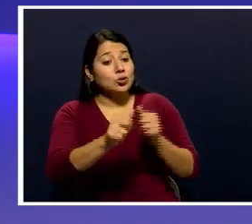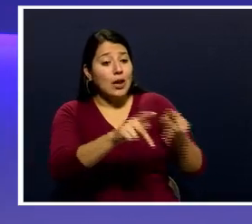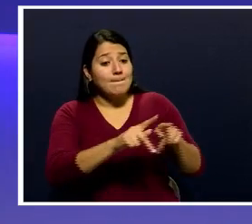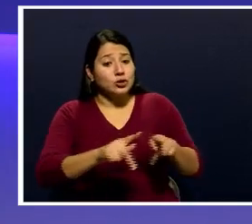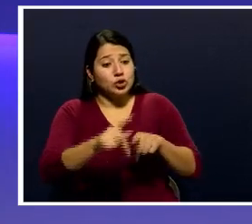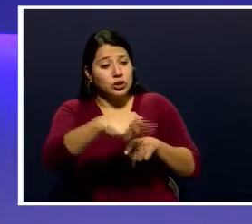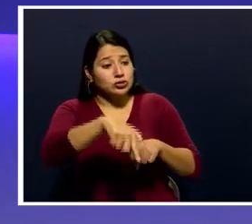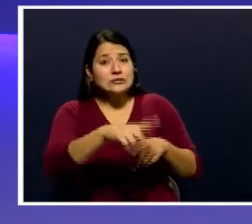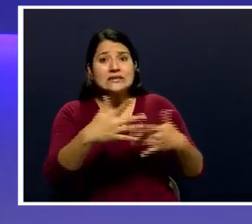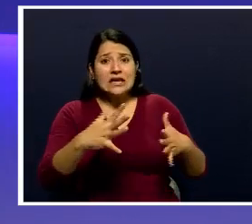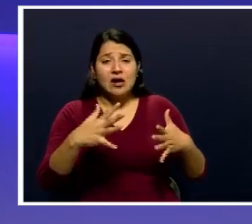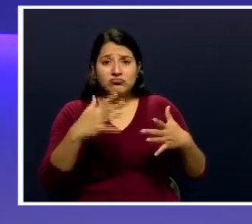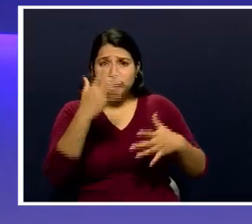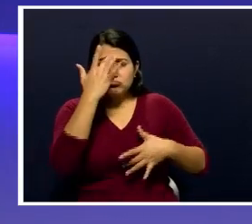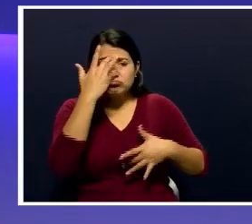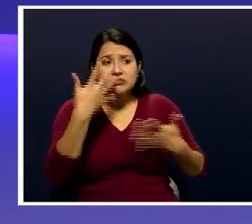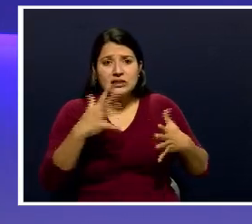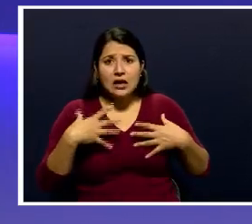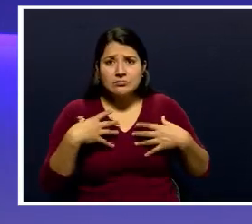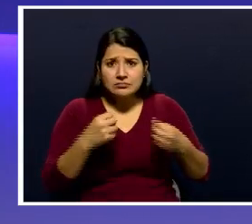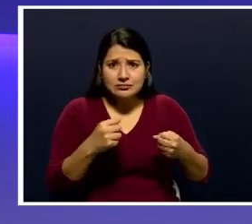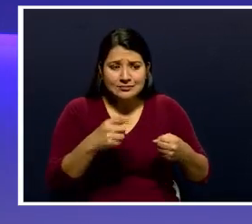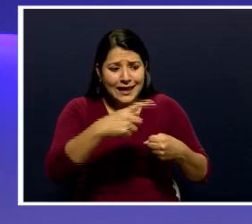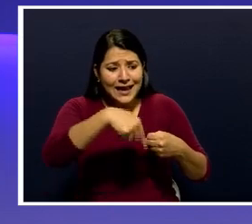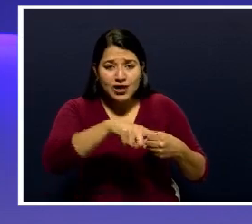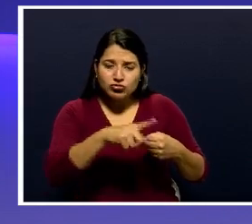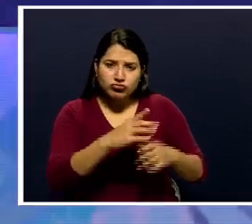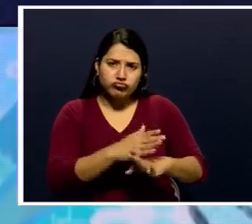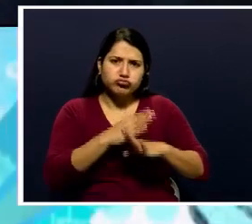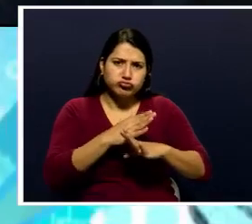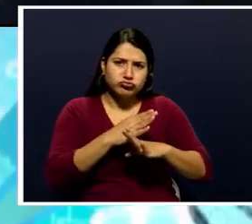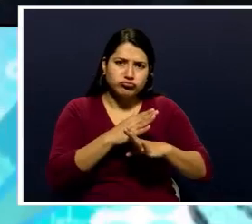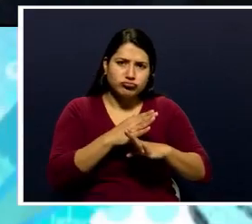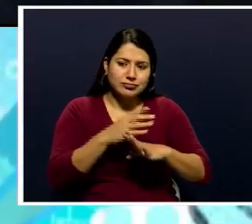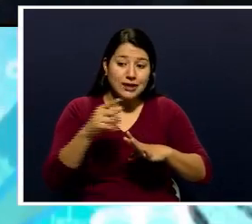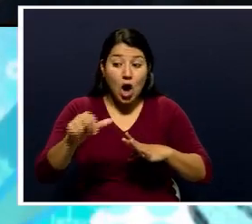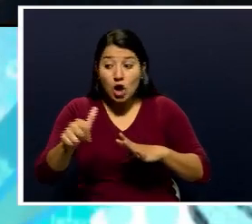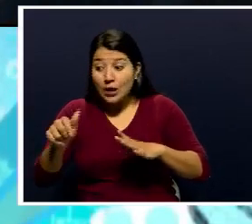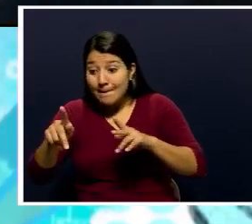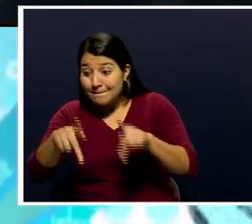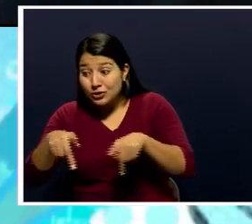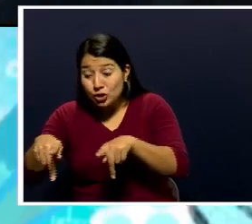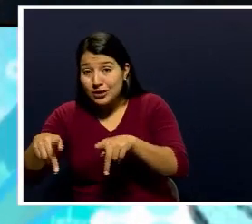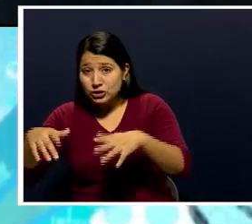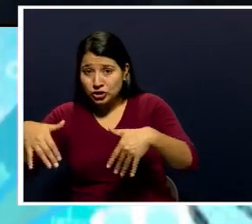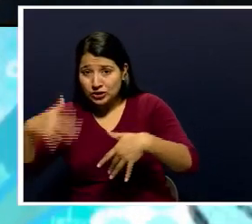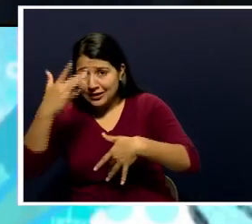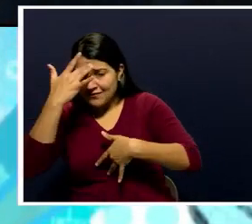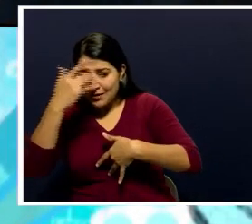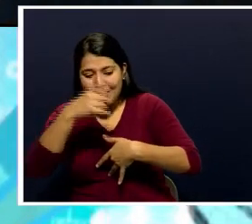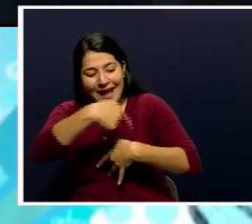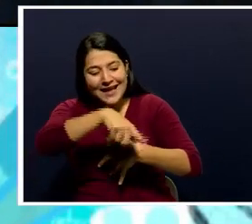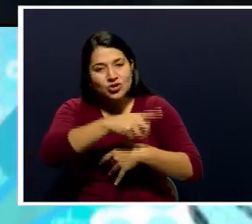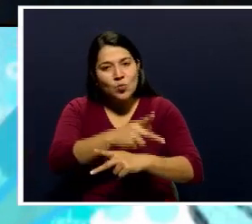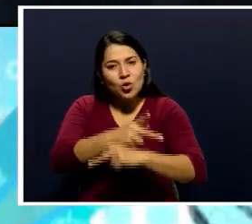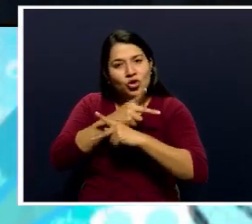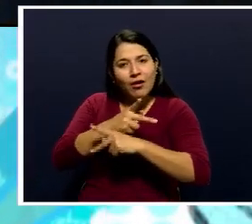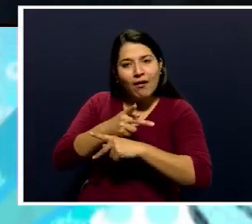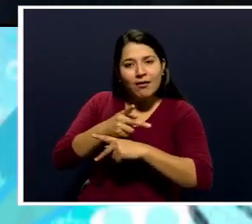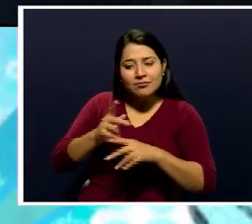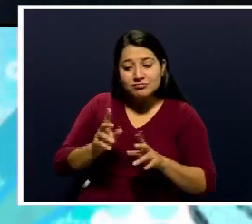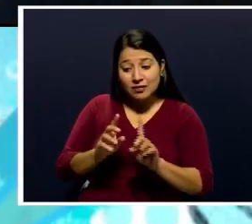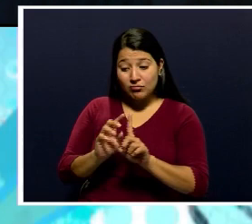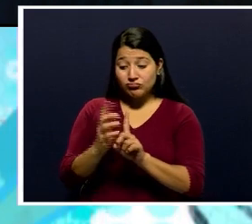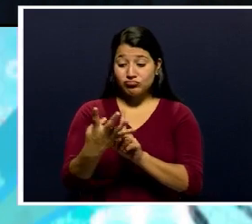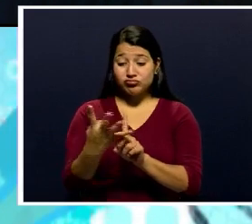los dilemas que entraña, voy a conversar ahora esta noche con la doctora Gabriela Arguedas, profesora de